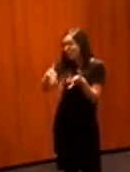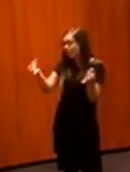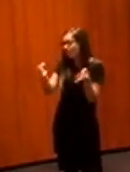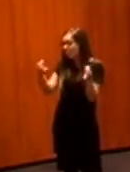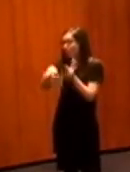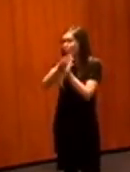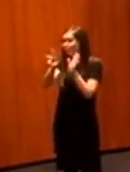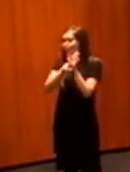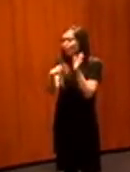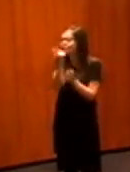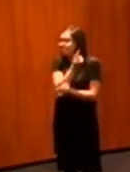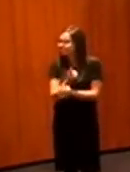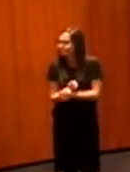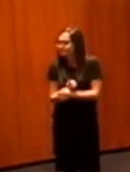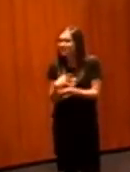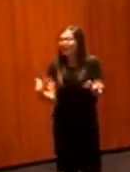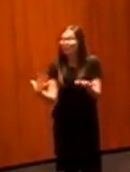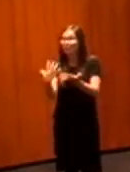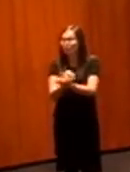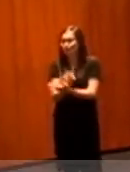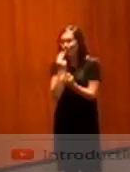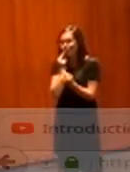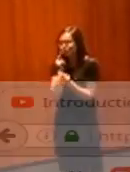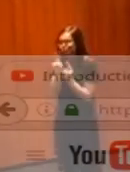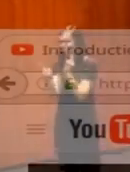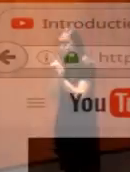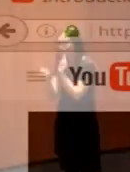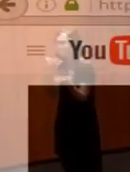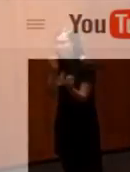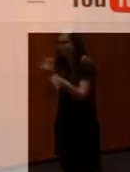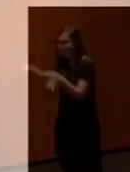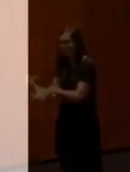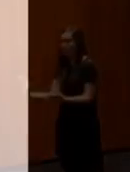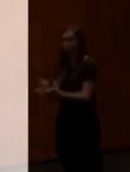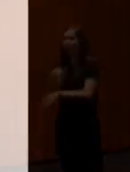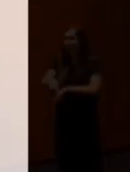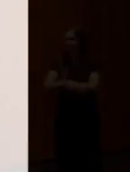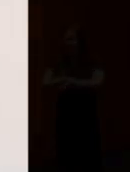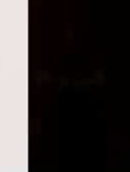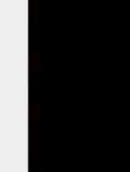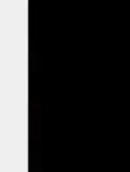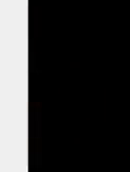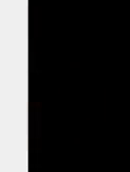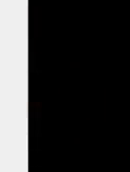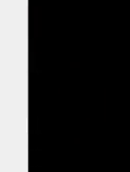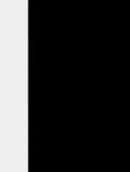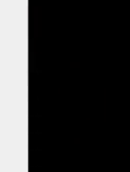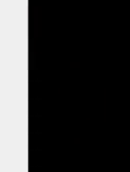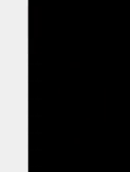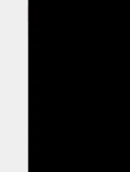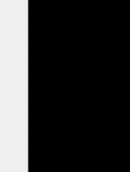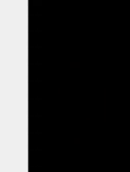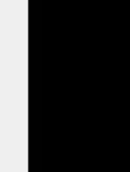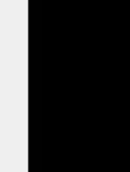currículum se diseñe pensando en todos los alumnos y ahí es donde entra el diseño universal. De la misma manera que hacemos el diseño